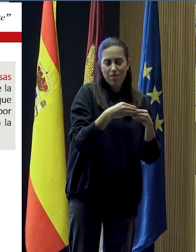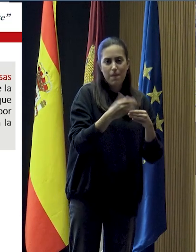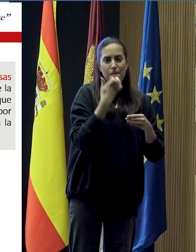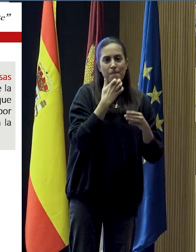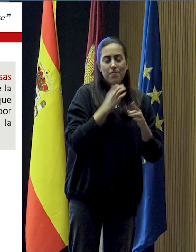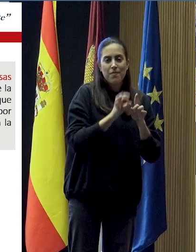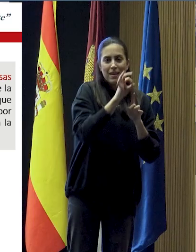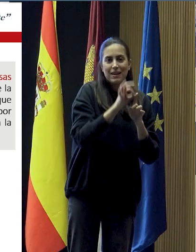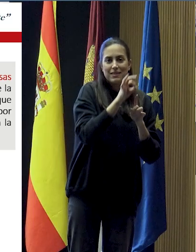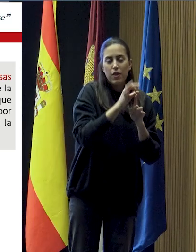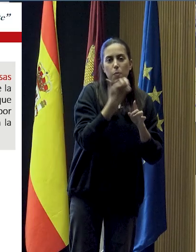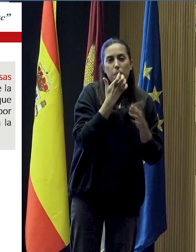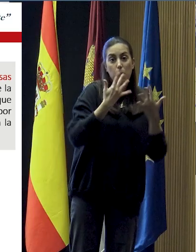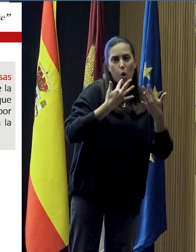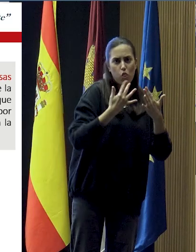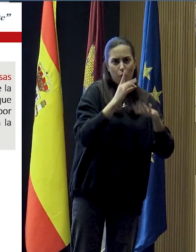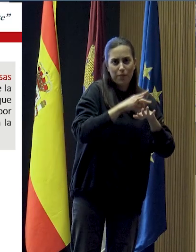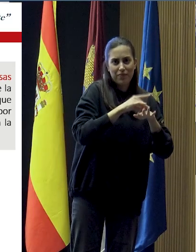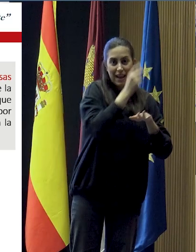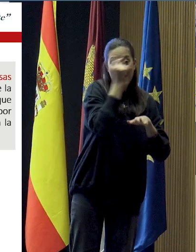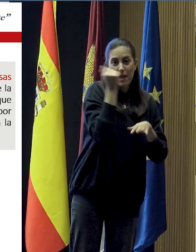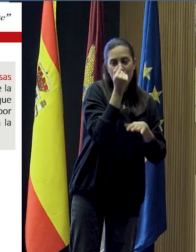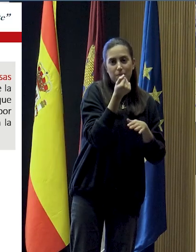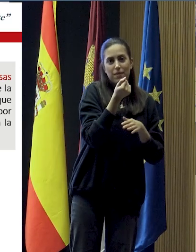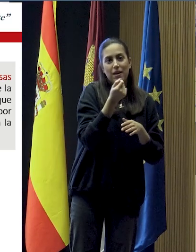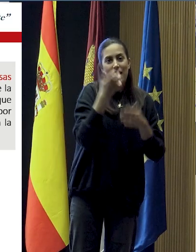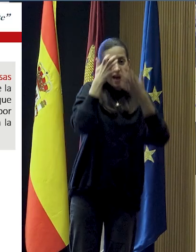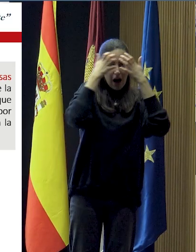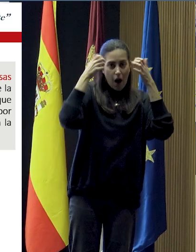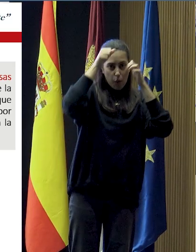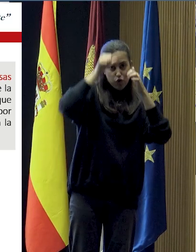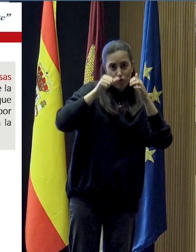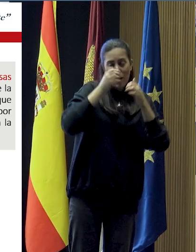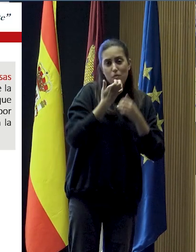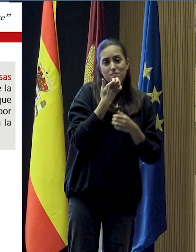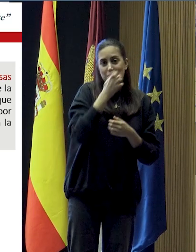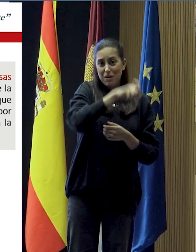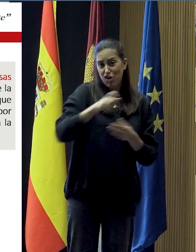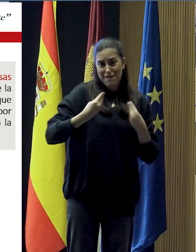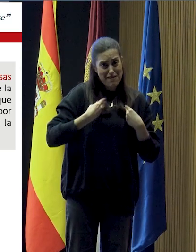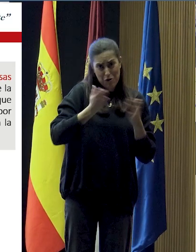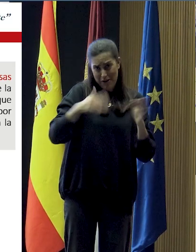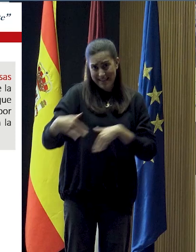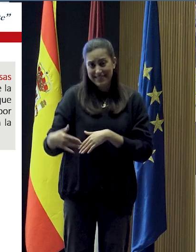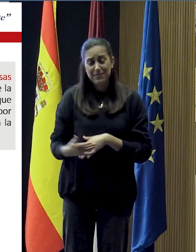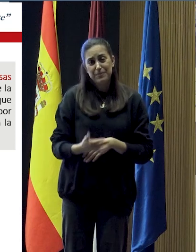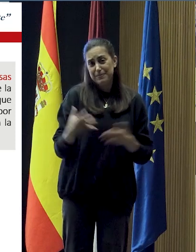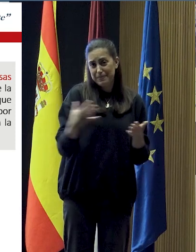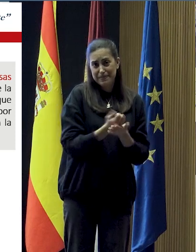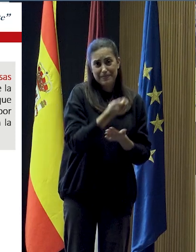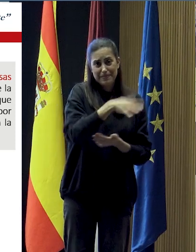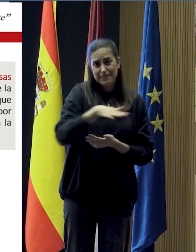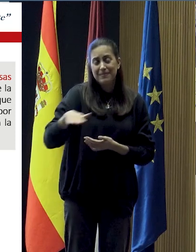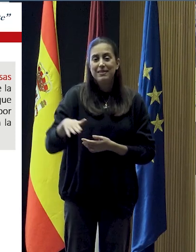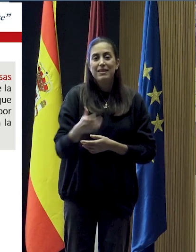un estadio muy temprano de la enfermedad de Alzheimer en la autopsia, porque estos son cerebros autopsiados, por supuesto, pues tengo que ver que hay una atrofia en una